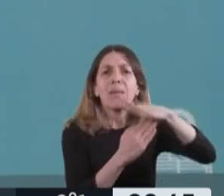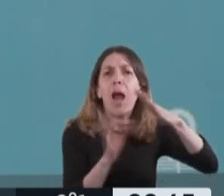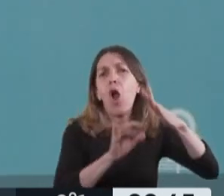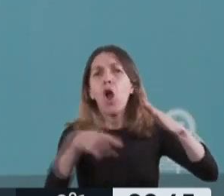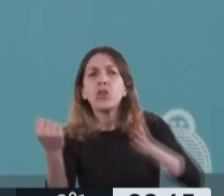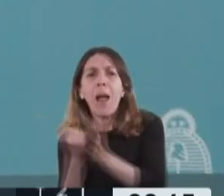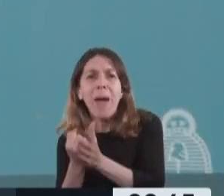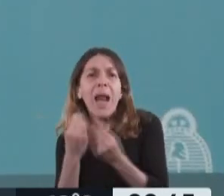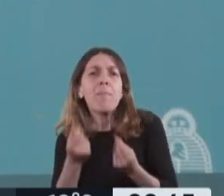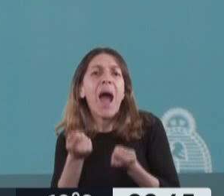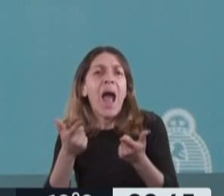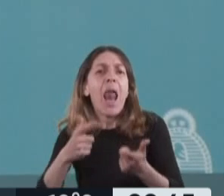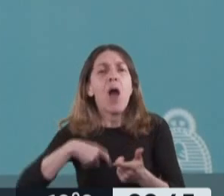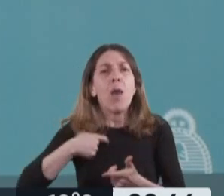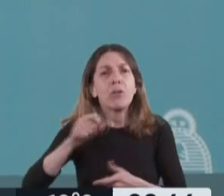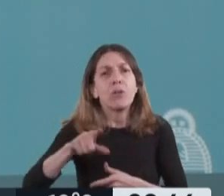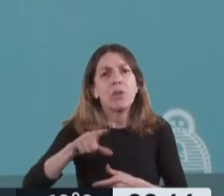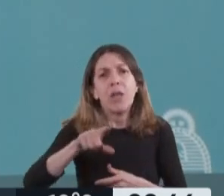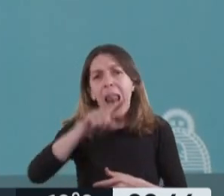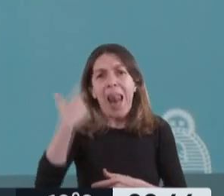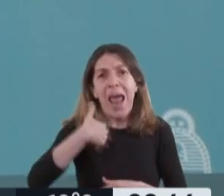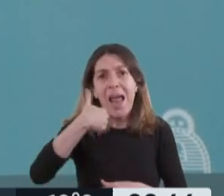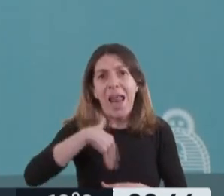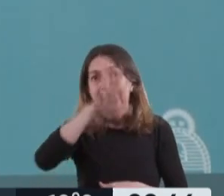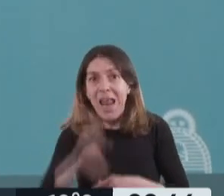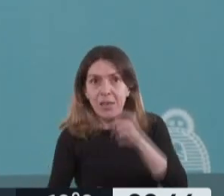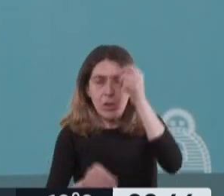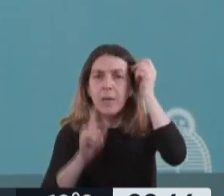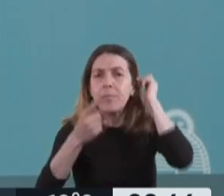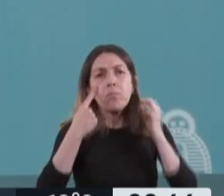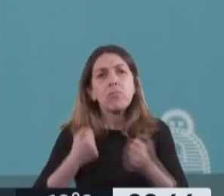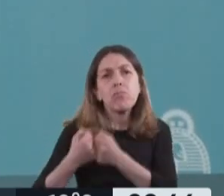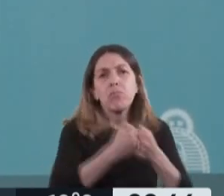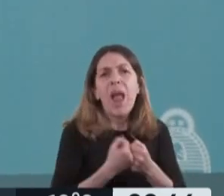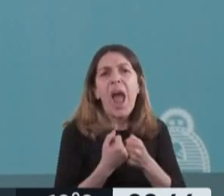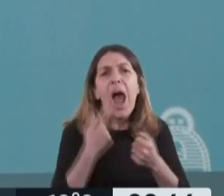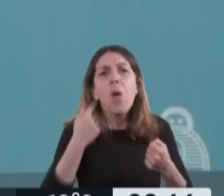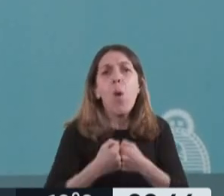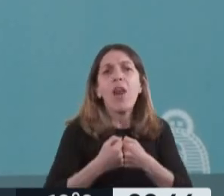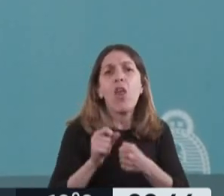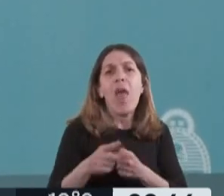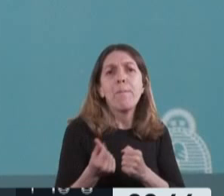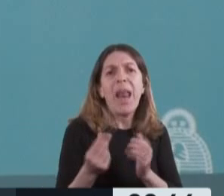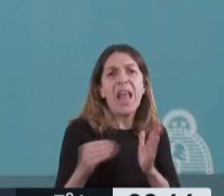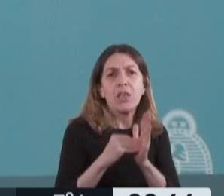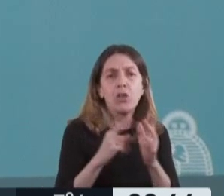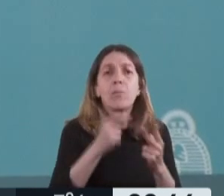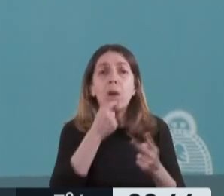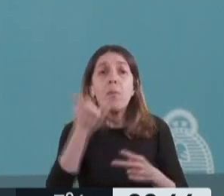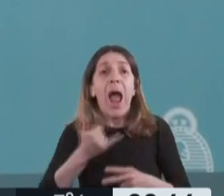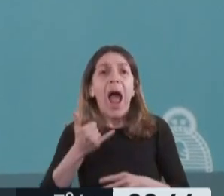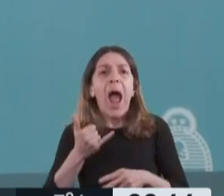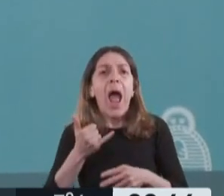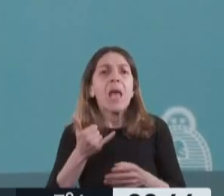las obras sociales nacionales y se suma este acuerdo de precios que tiene para las personas con cobertura pública